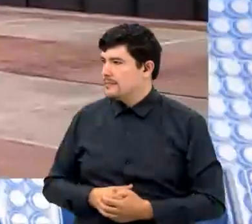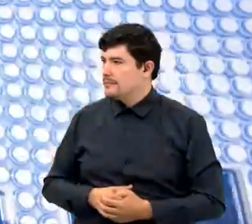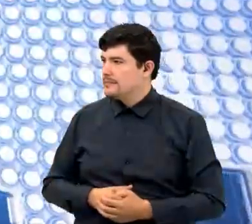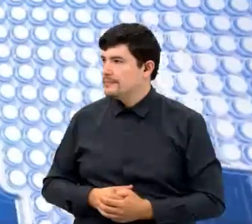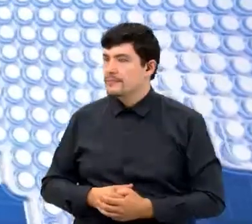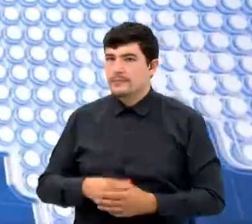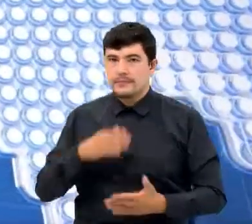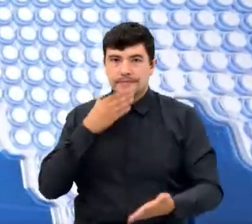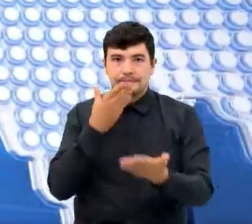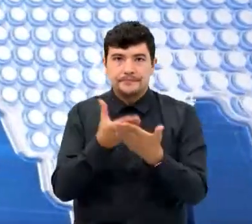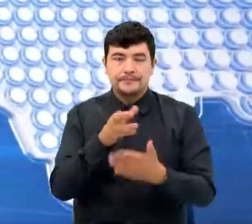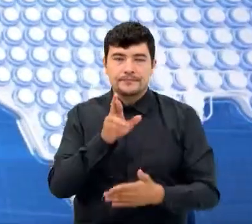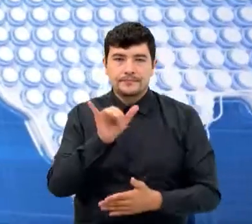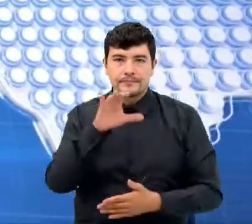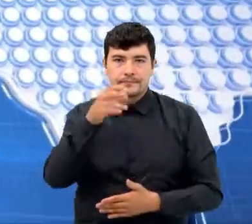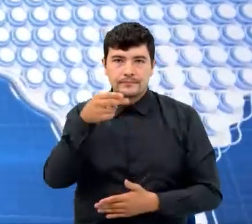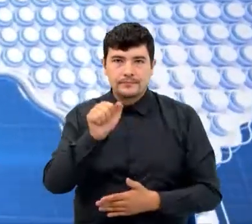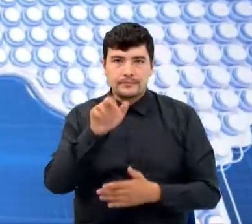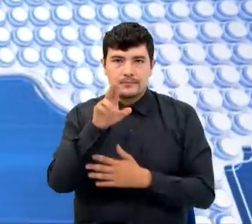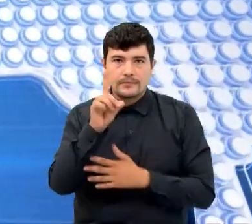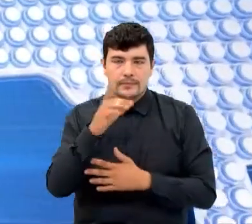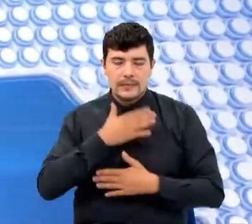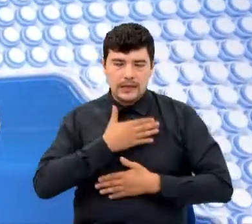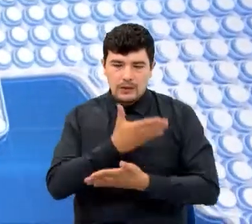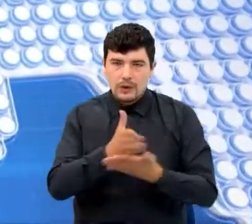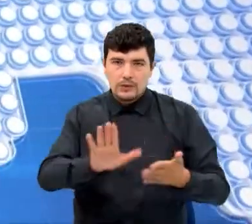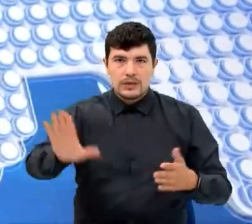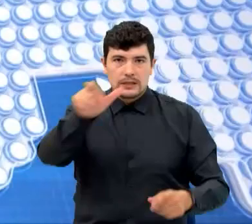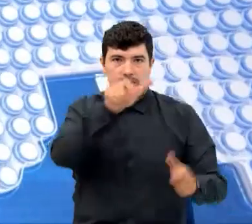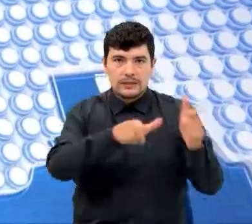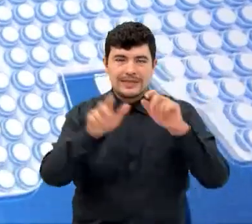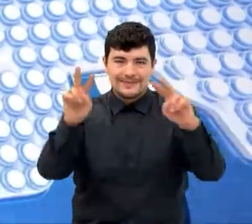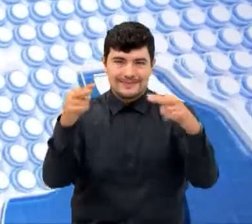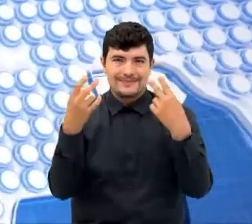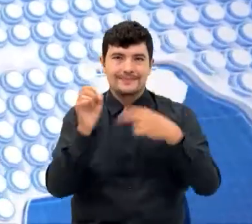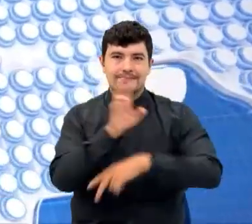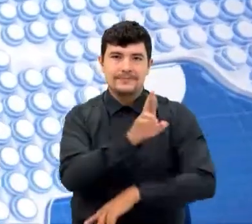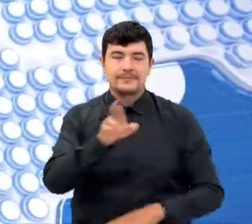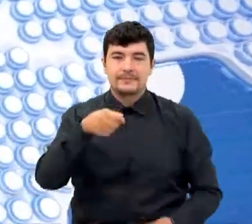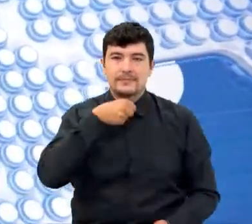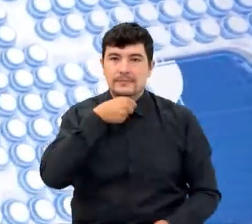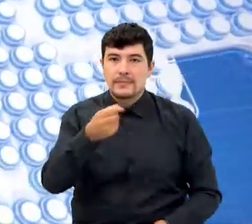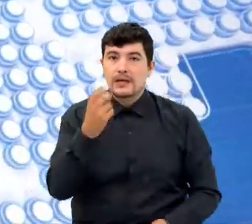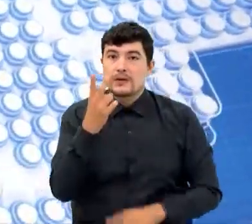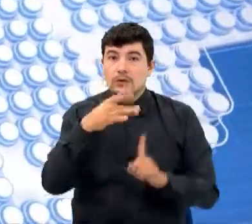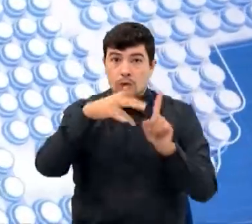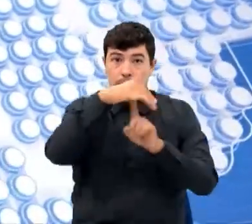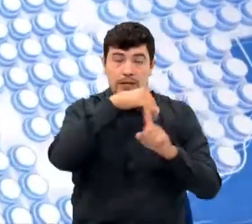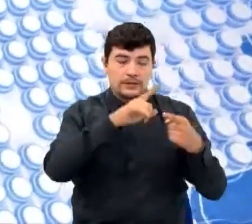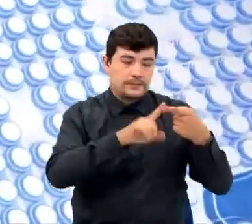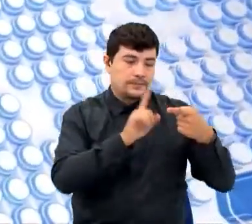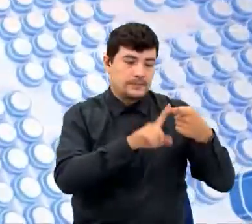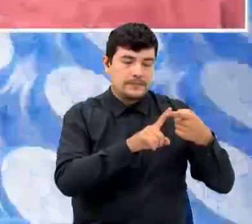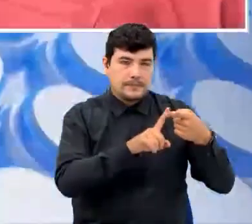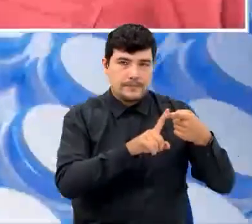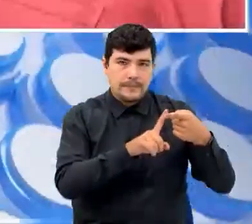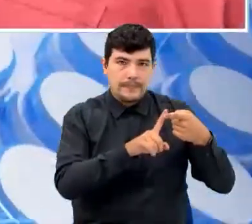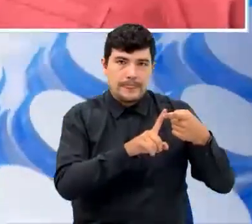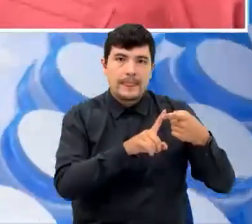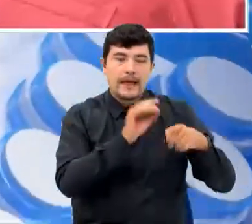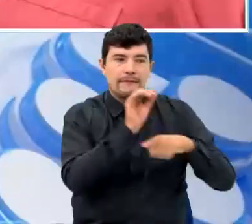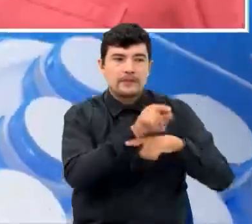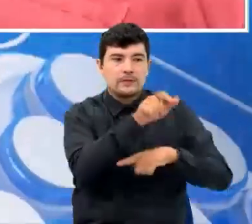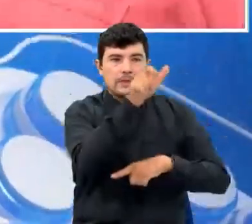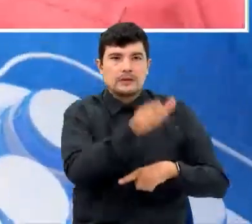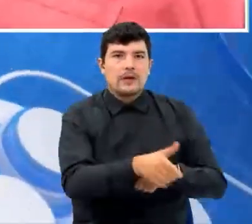Gracias, Richard. Un saludo especial para todos los televidentes de Oriente Noticias. Pues aquí se manejarían dos escenarios. El primero es el llamamiento a calificar